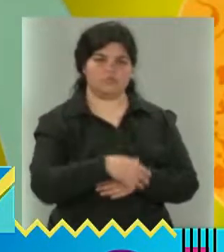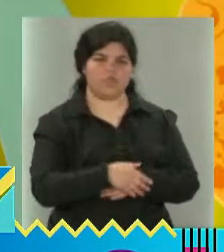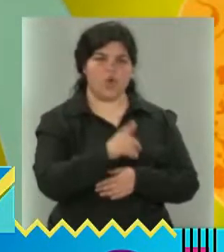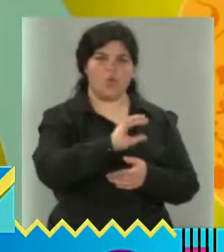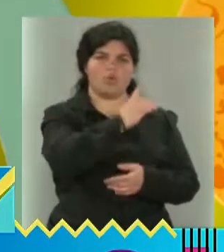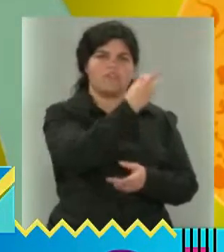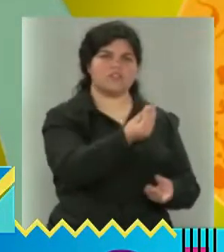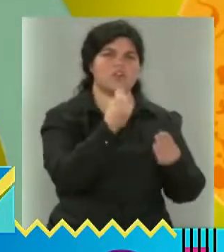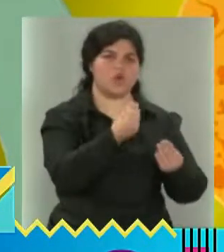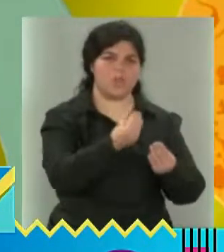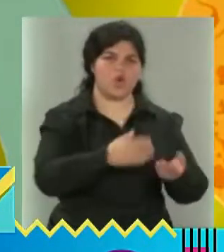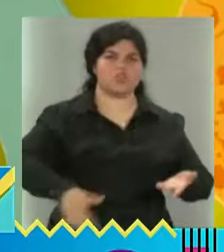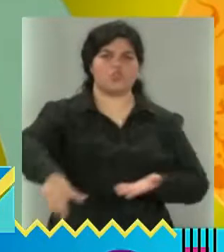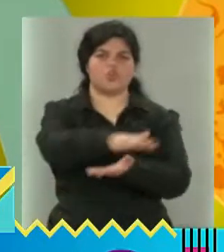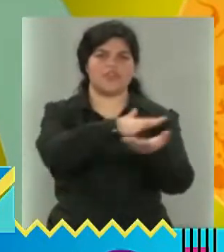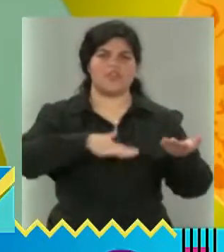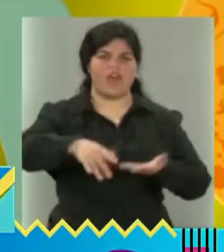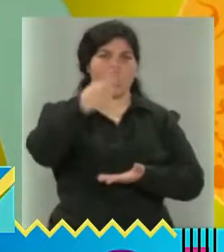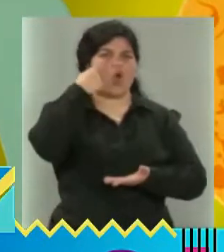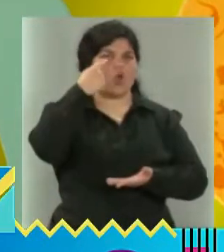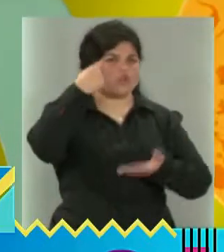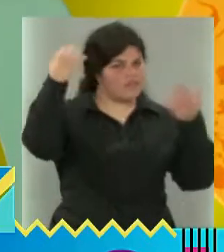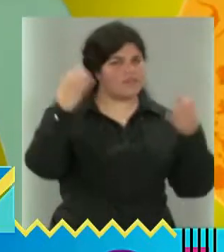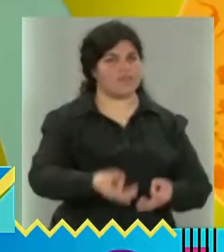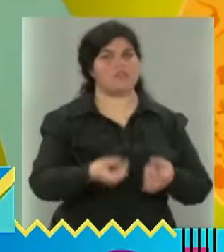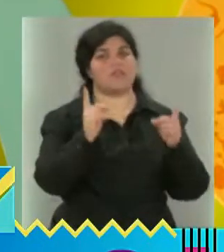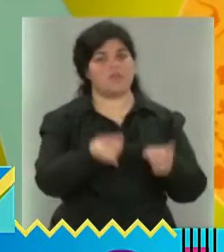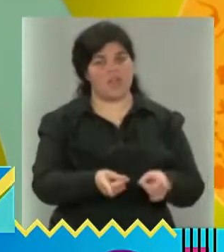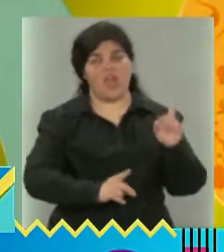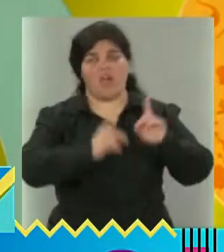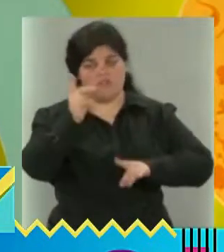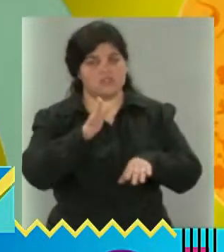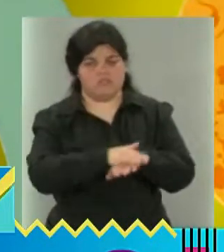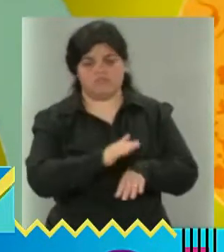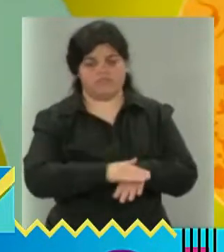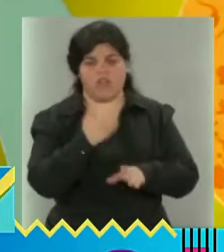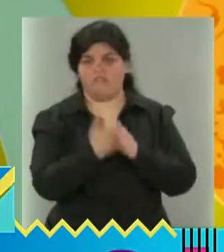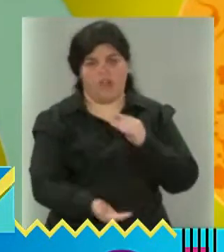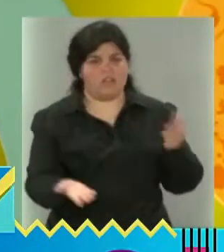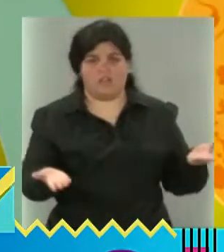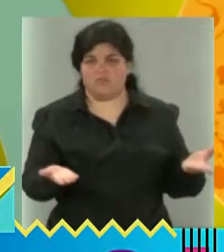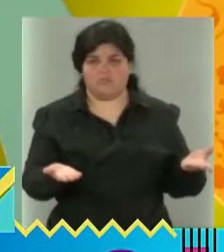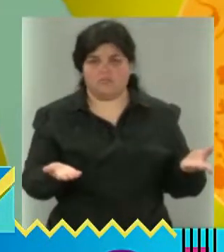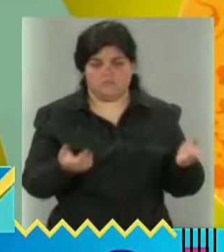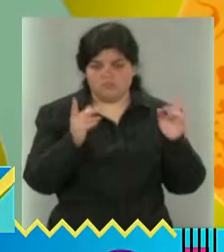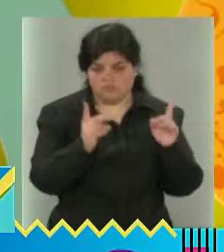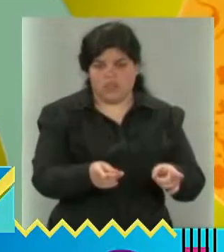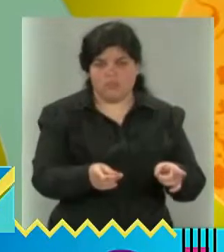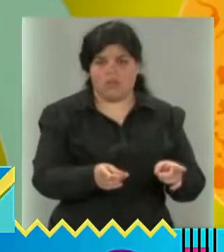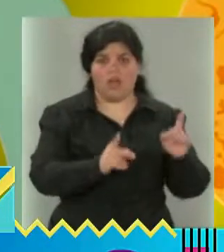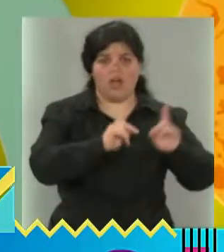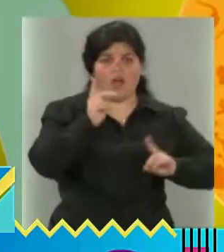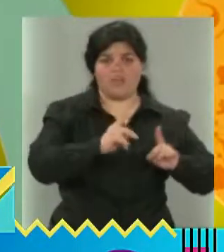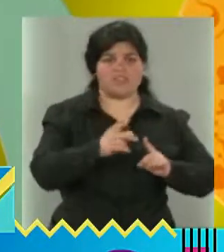de ese conocimiento, ¿no? Y también hay que hacer el mea culpa, que por ahí se falla o no se llega cuando se tiene que llegar en el